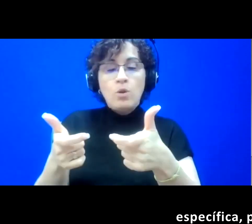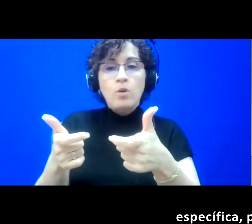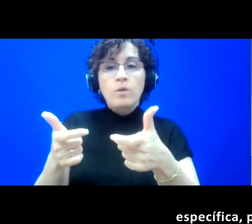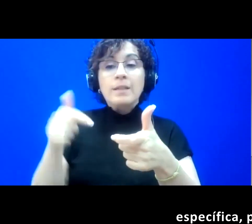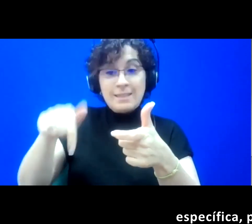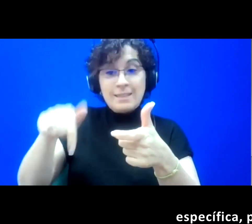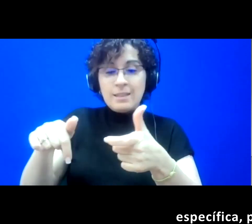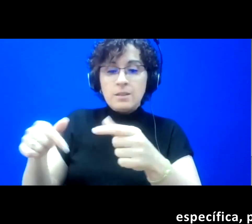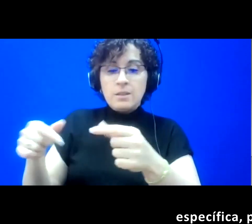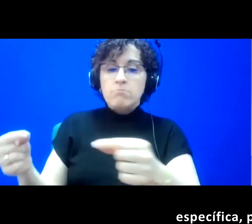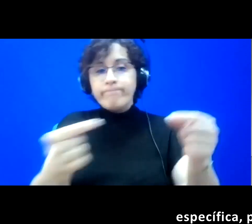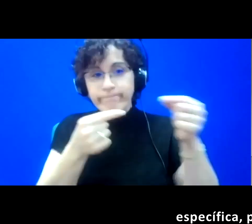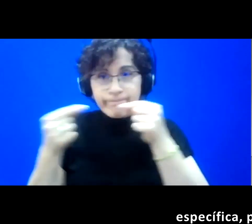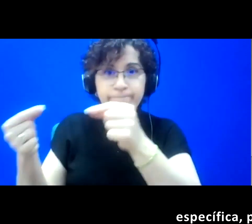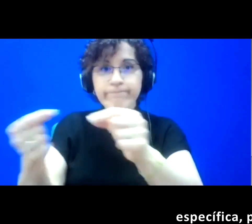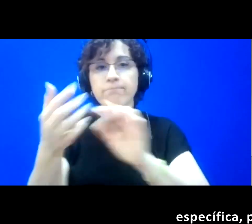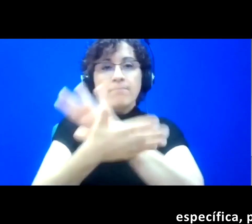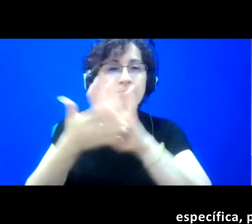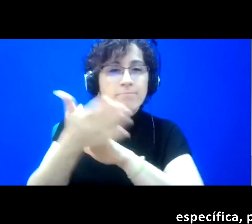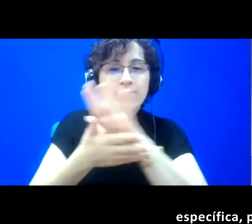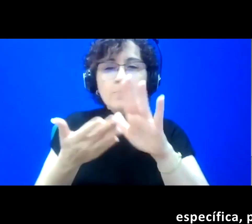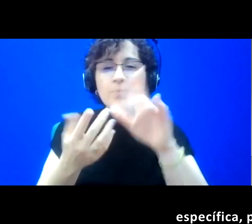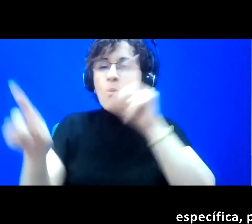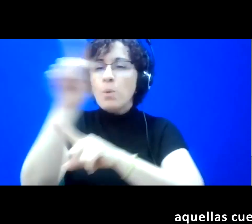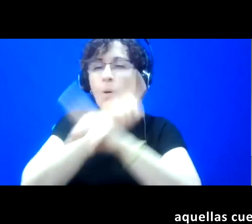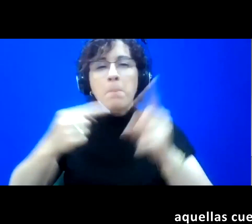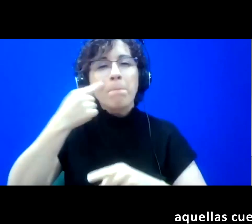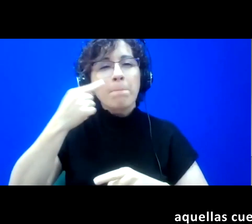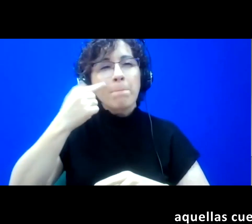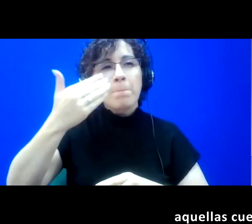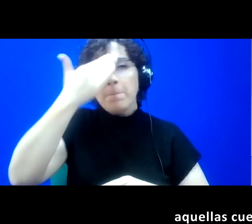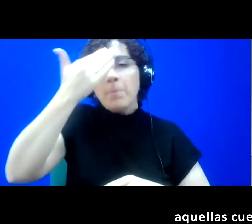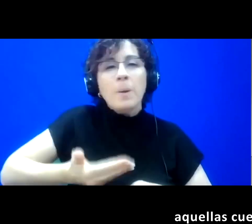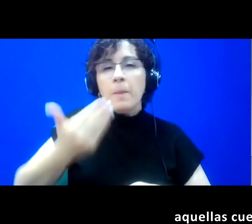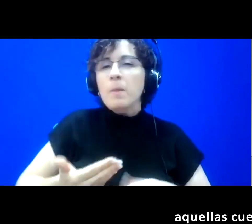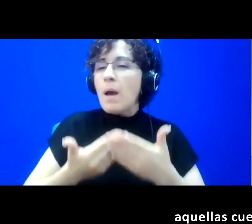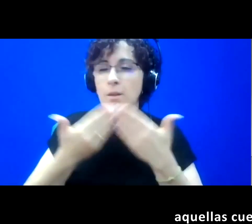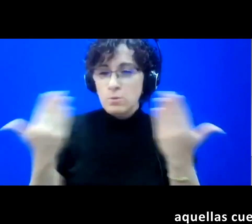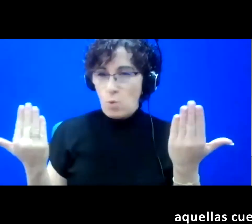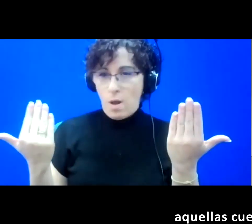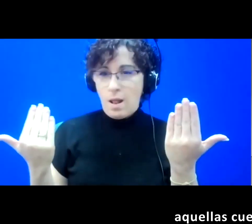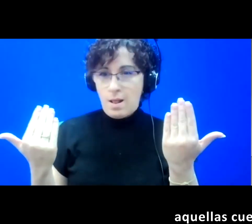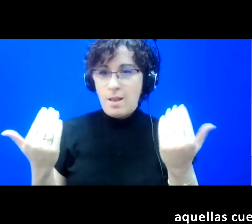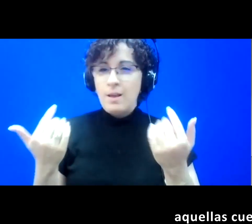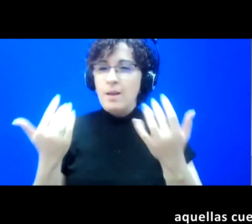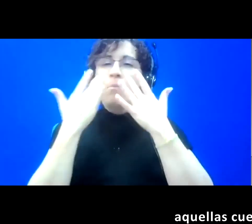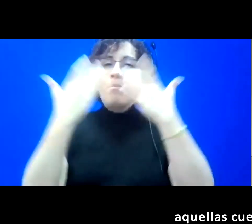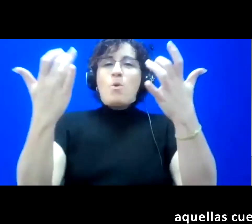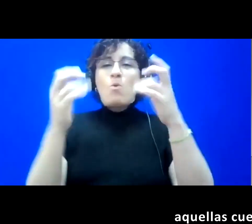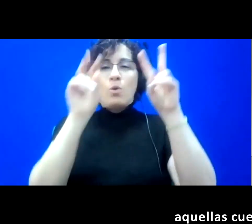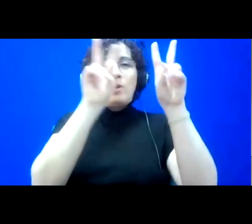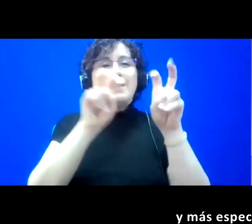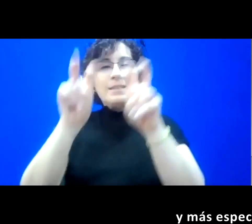los principales problemas, es decir, aquellas cuestiones que se veían de mayor